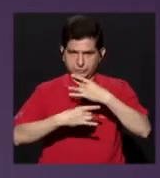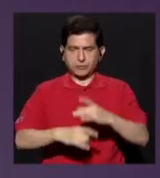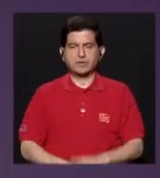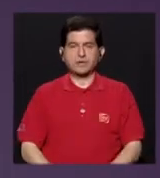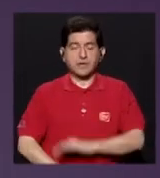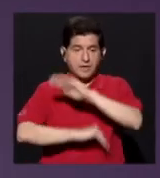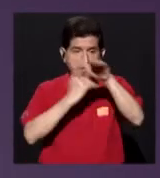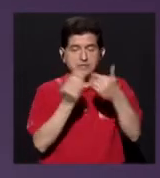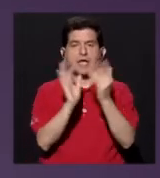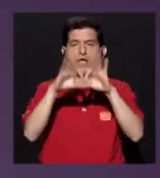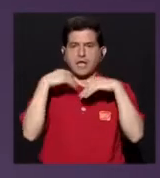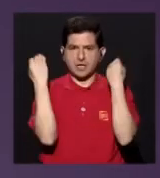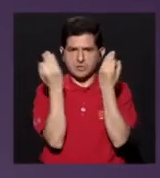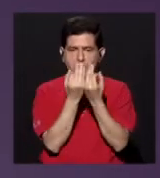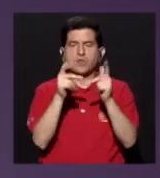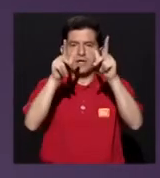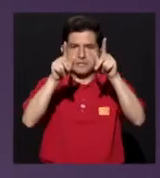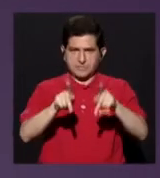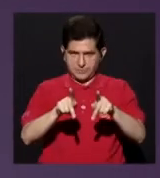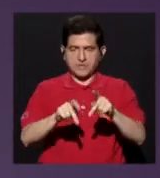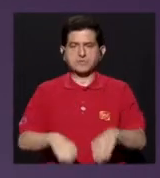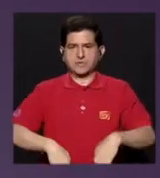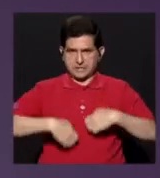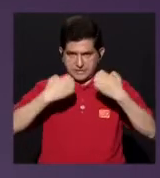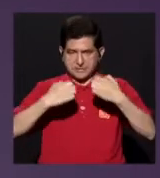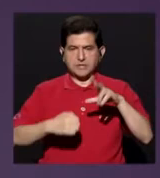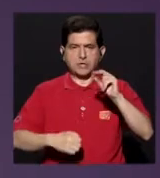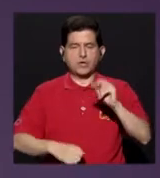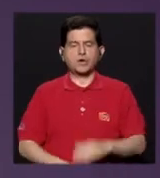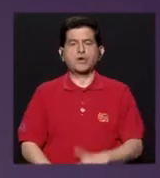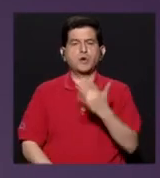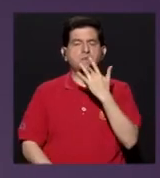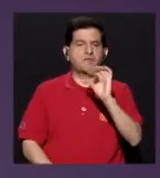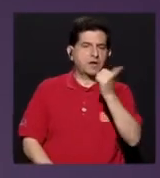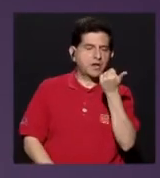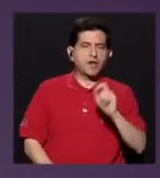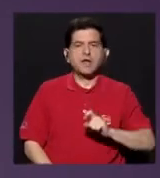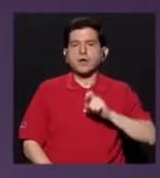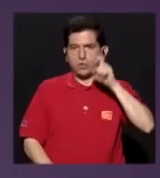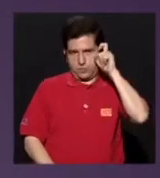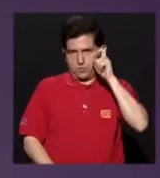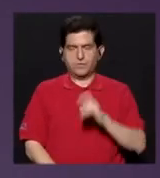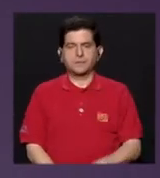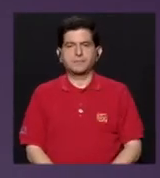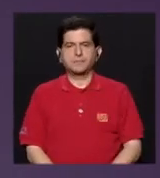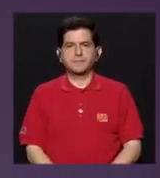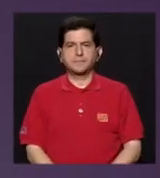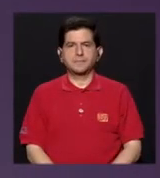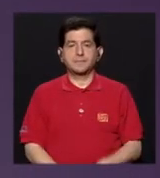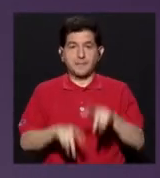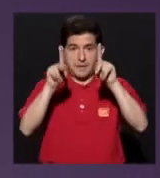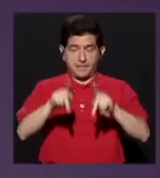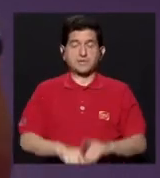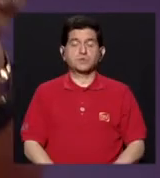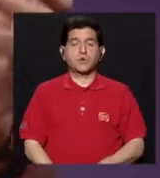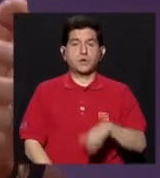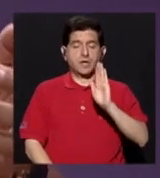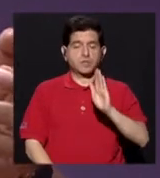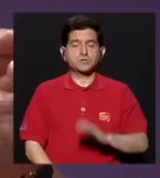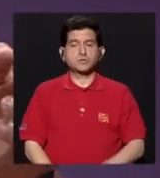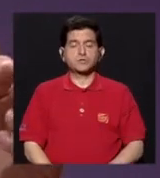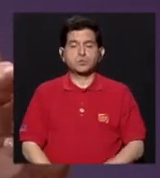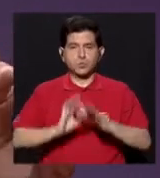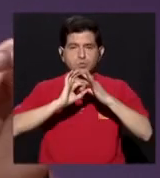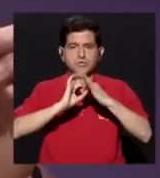porque en todas nuestras familias hay personas que no son heterosexuales, personas que ejercen su sexualidad de